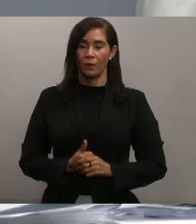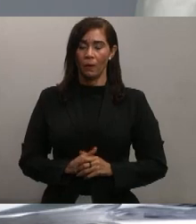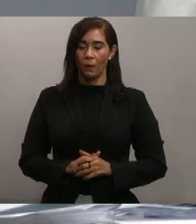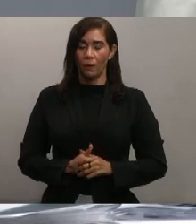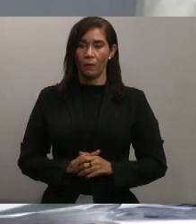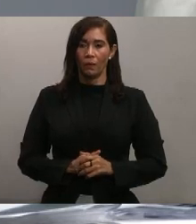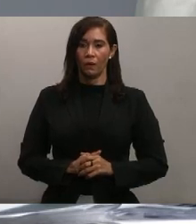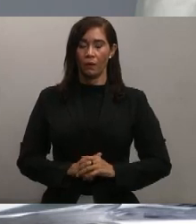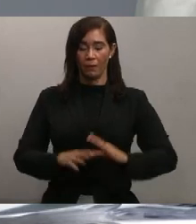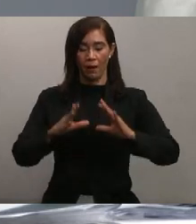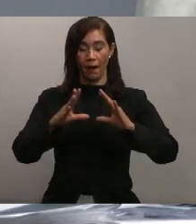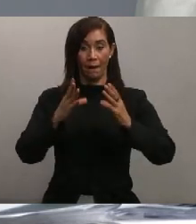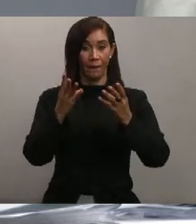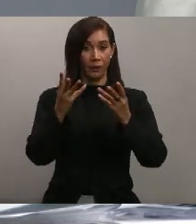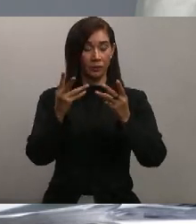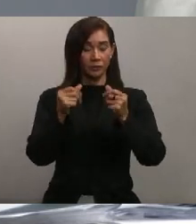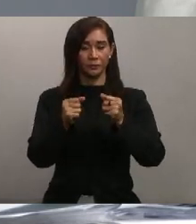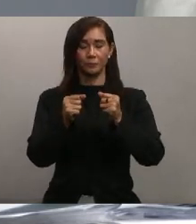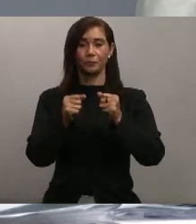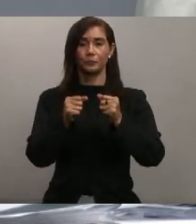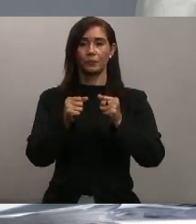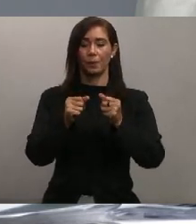que 620